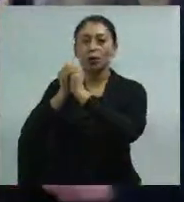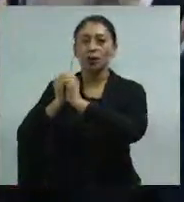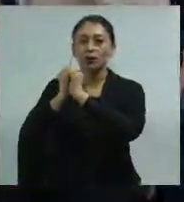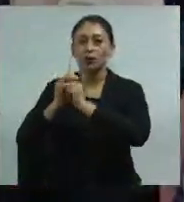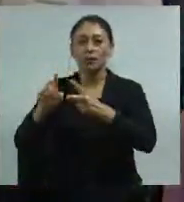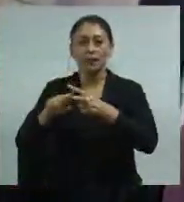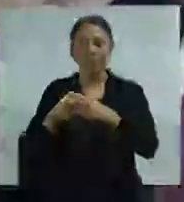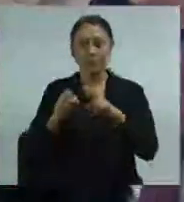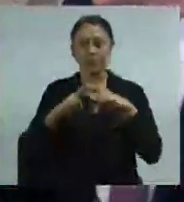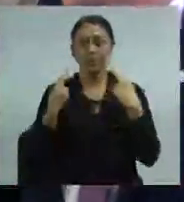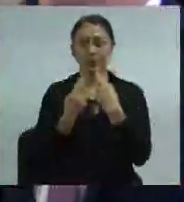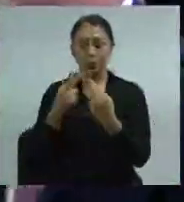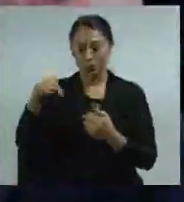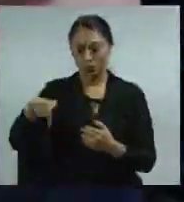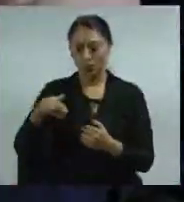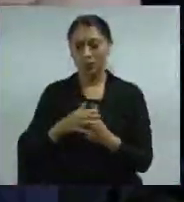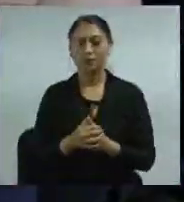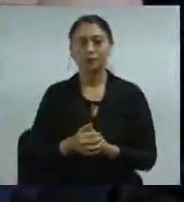hoy.